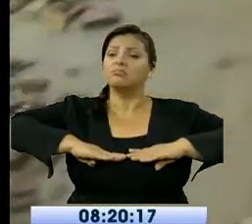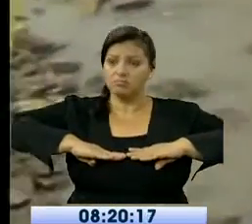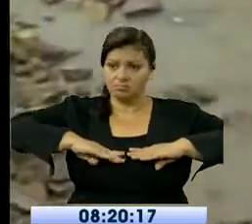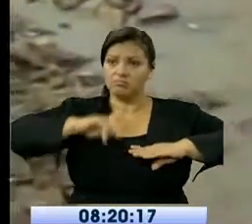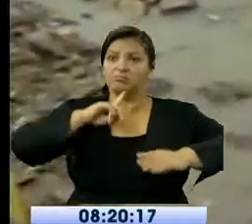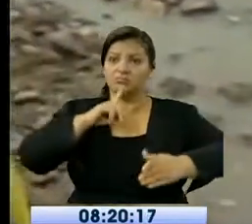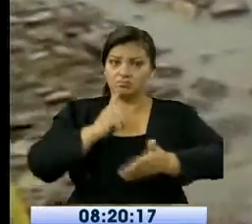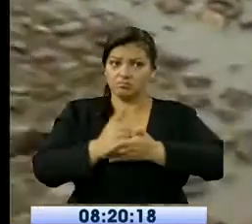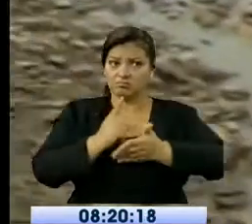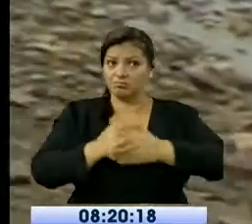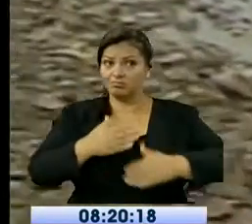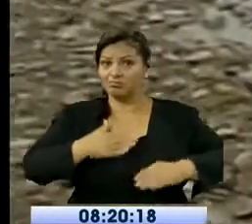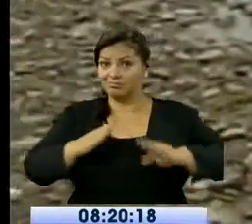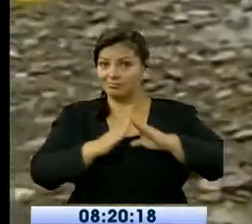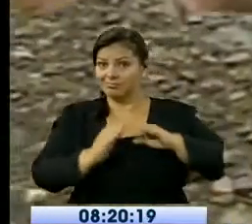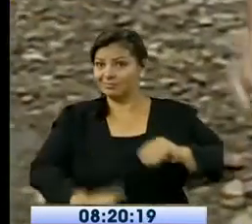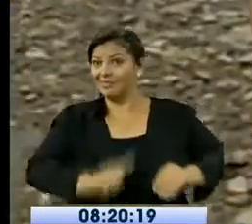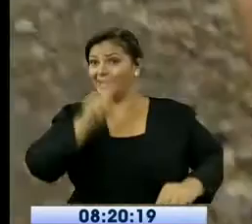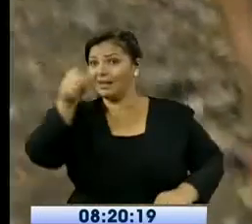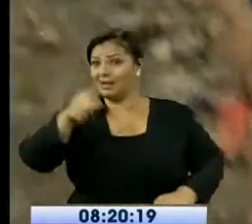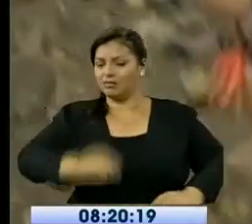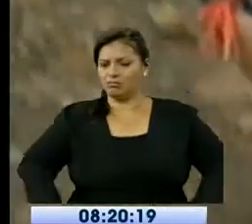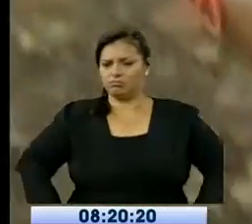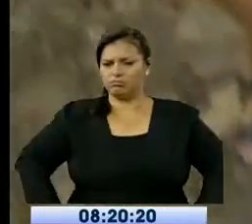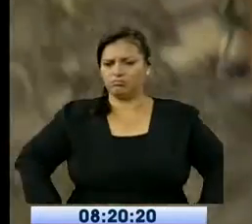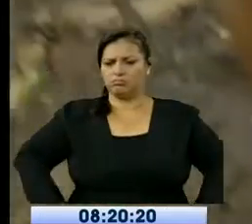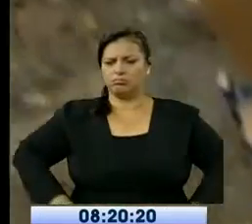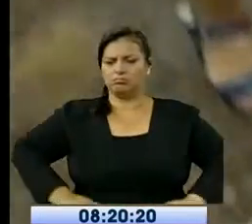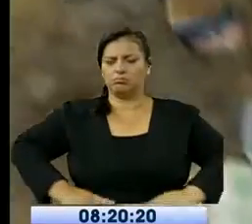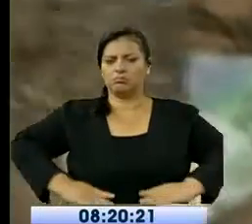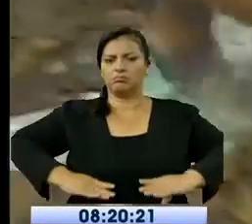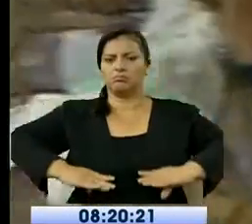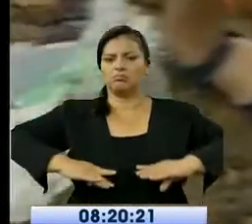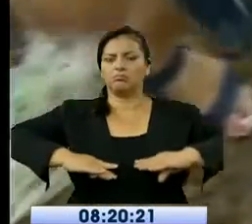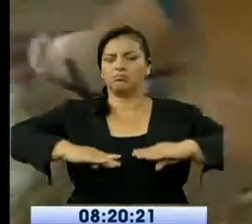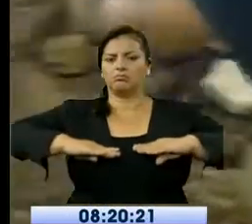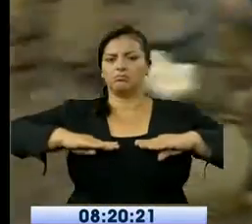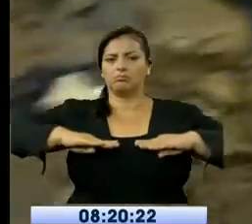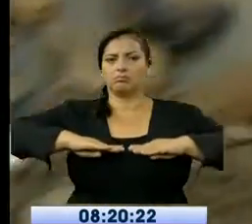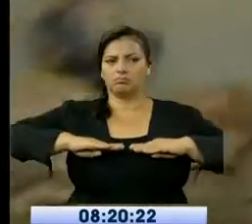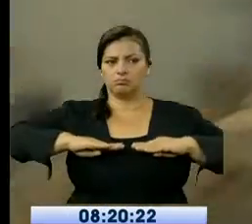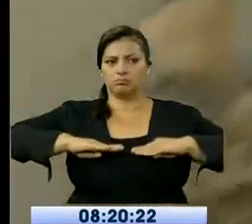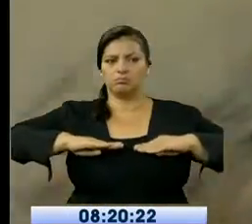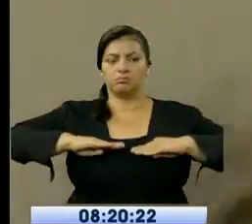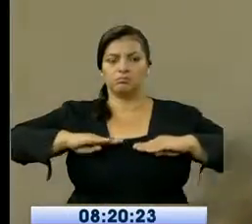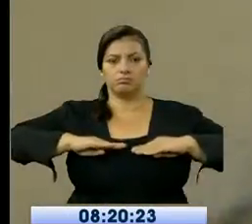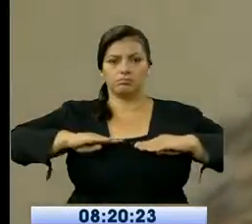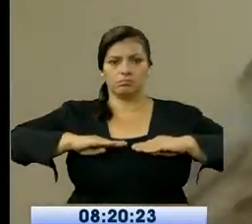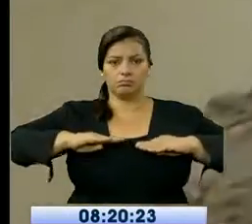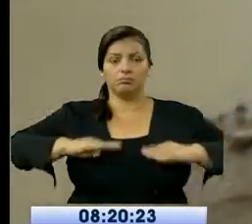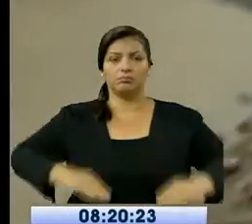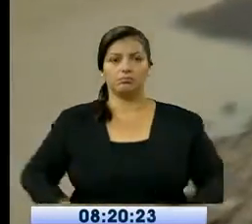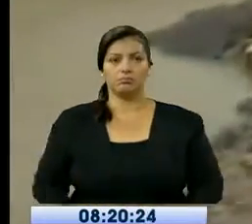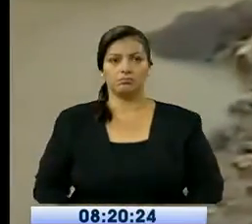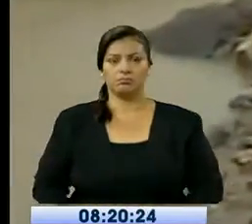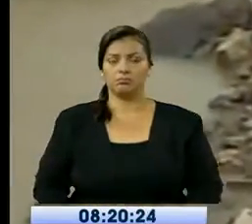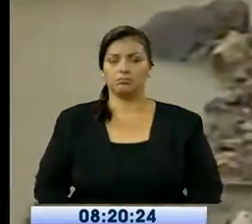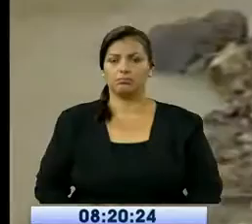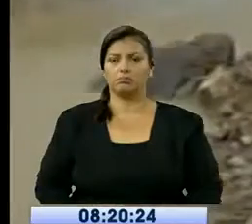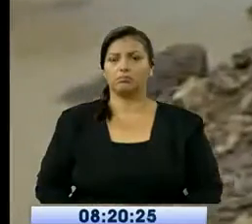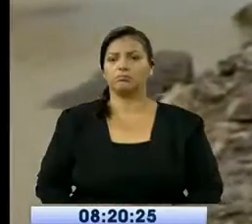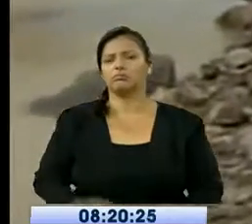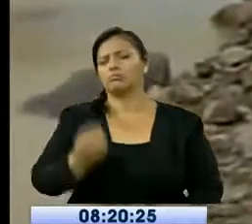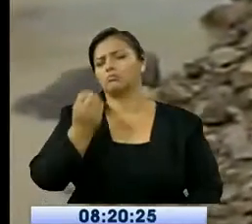Aquí, porque yo vivo más adelante. Ayer estuve hablando con el señor que está allá. Ajá. Entonces yo le dije que iba a venir hoy día porque